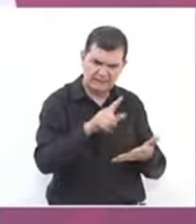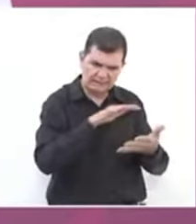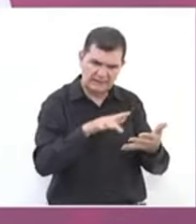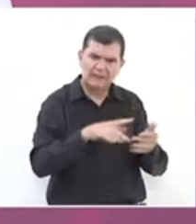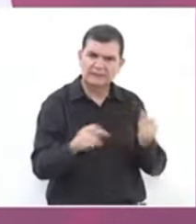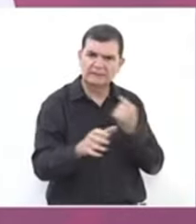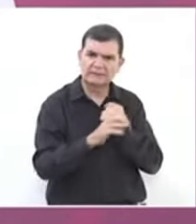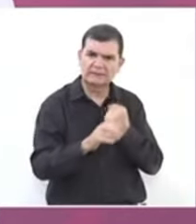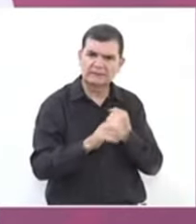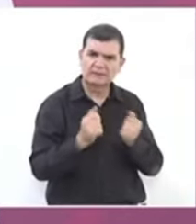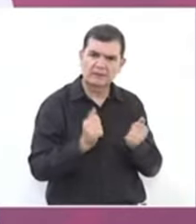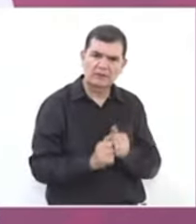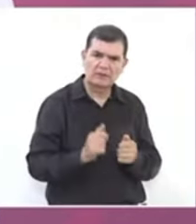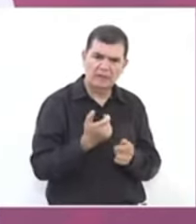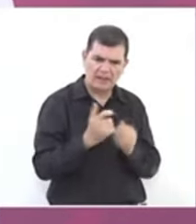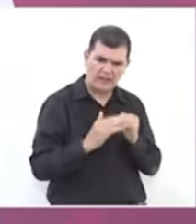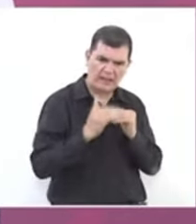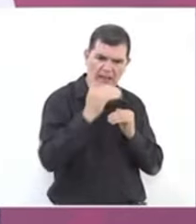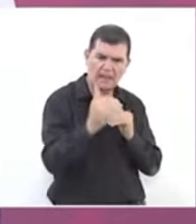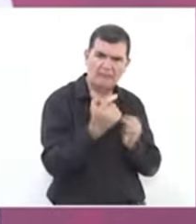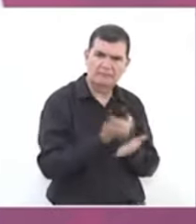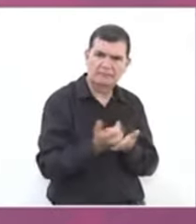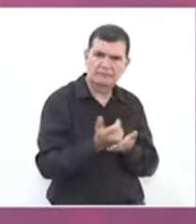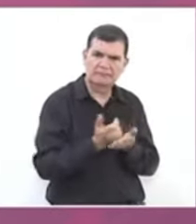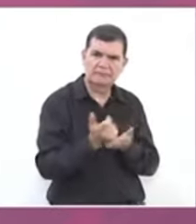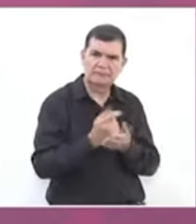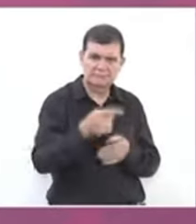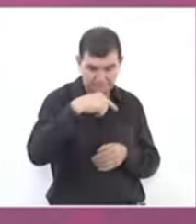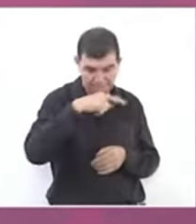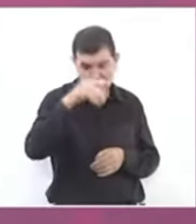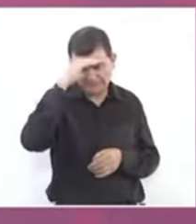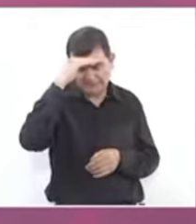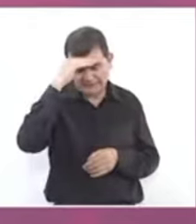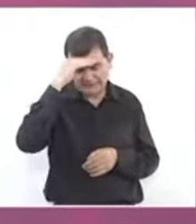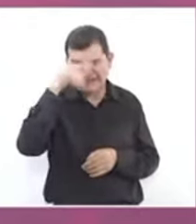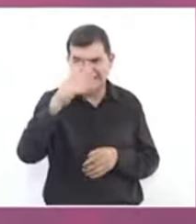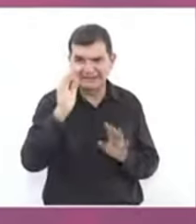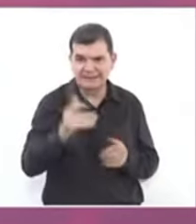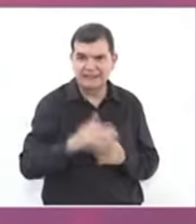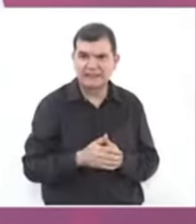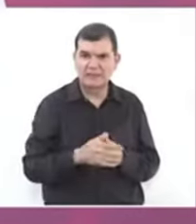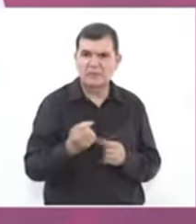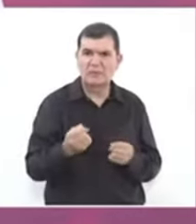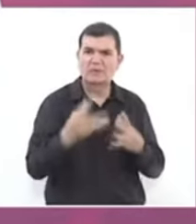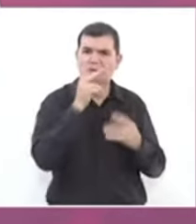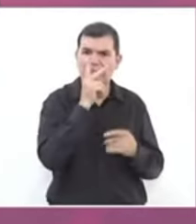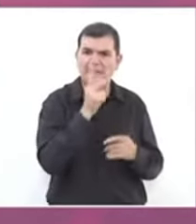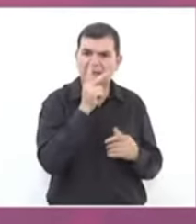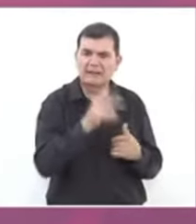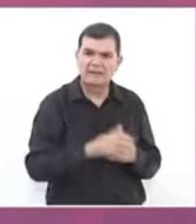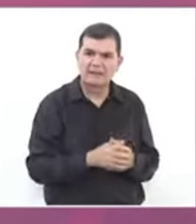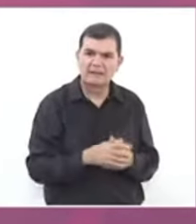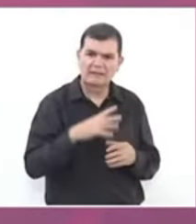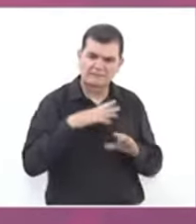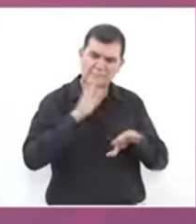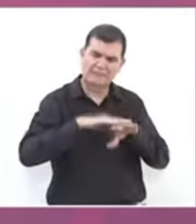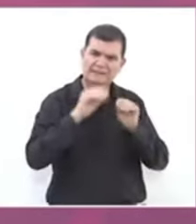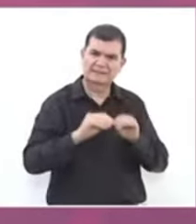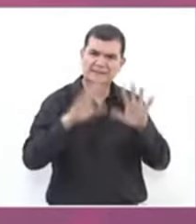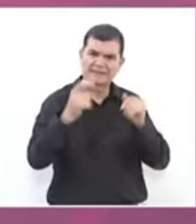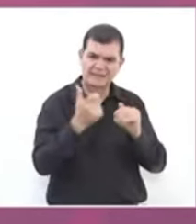a cargo de los 32 estados de la República Mexicana. Y ya te traje en un video anterior la